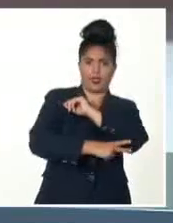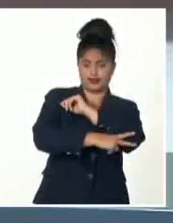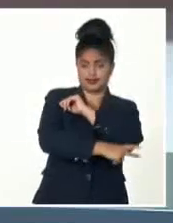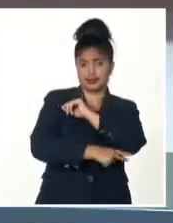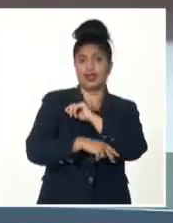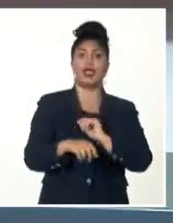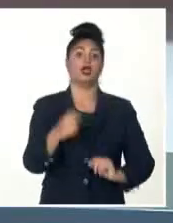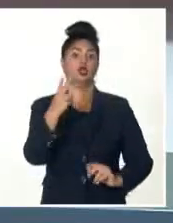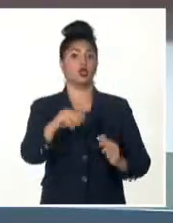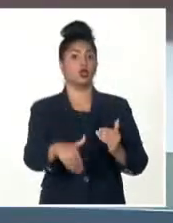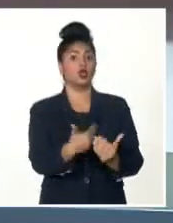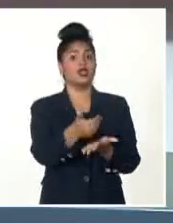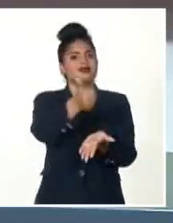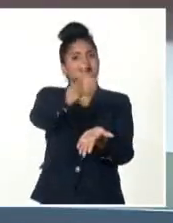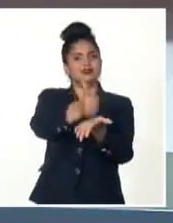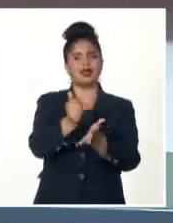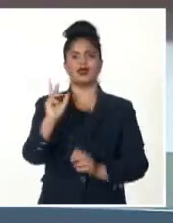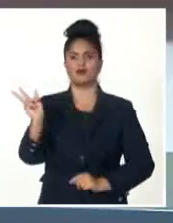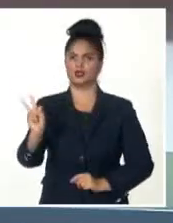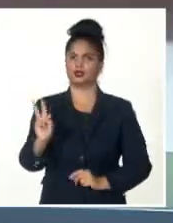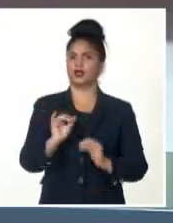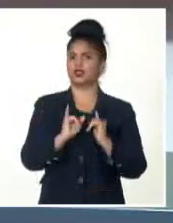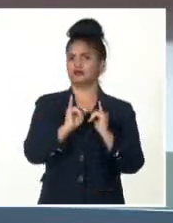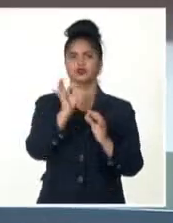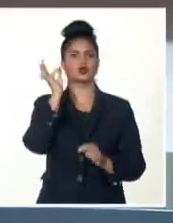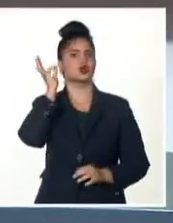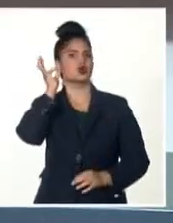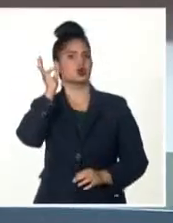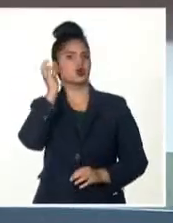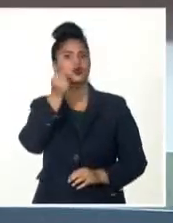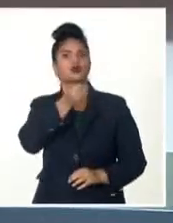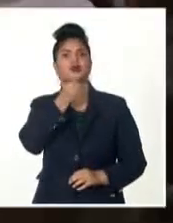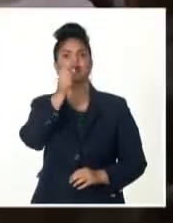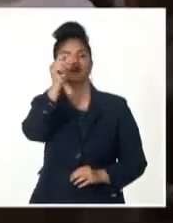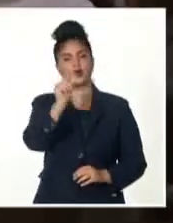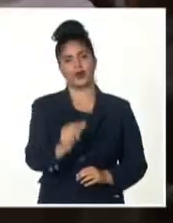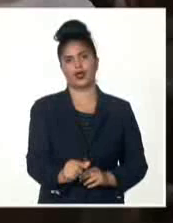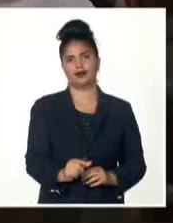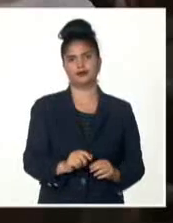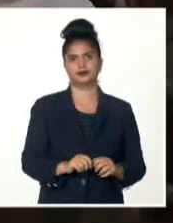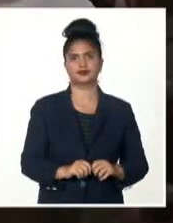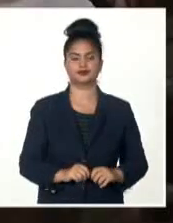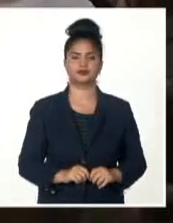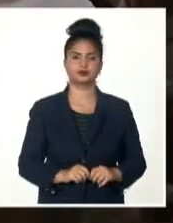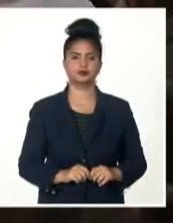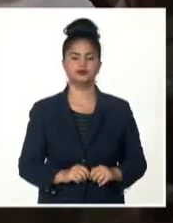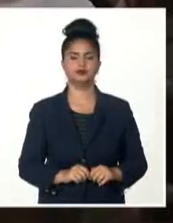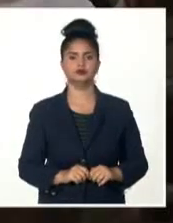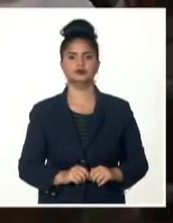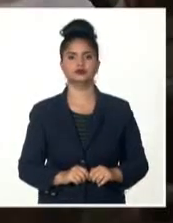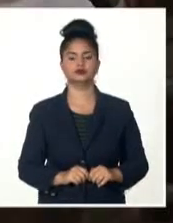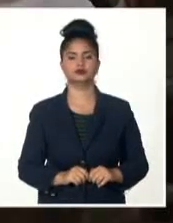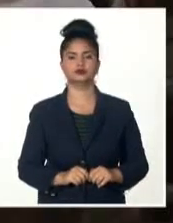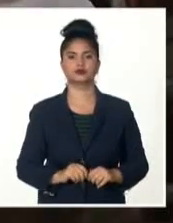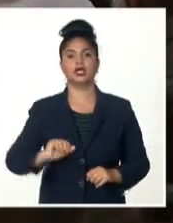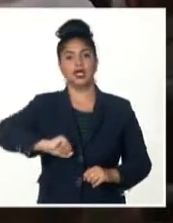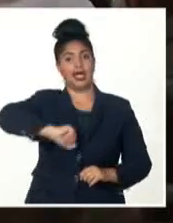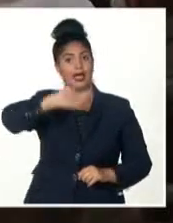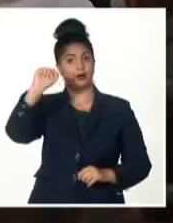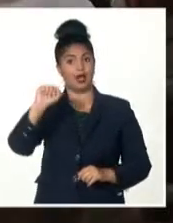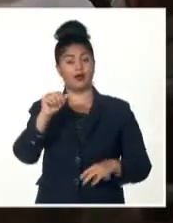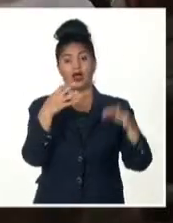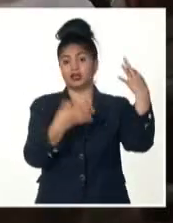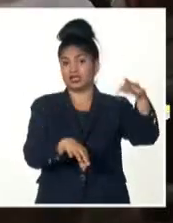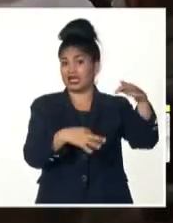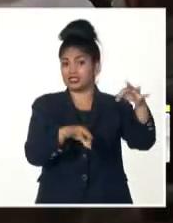En Venezuela, con más detalles, nuestra corresponsal Amalia Ramos. Con la aprobación de la declaración final, cerró en